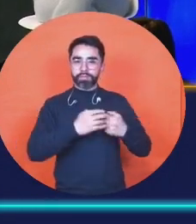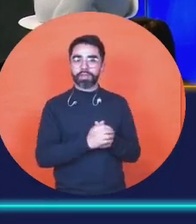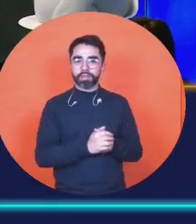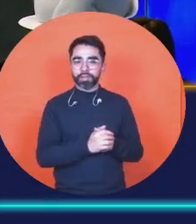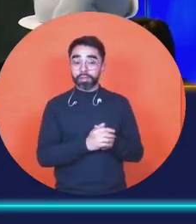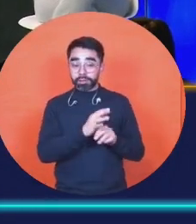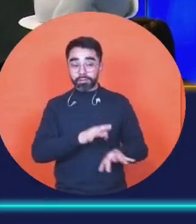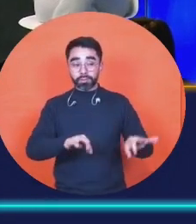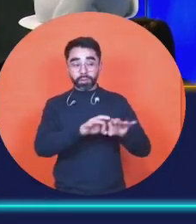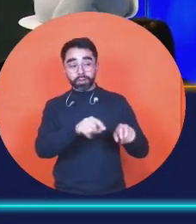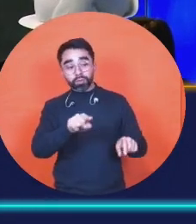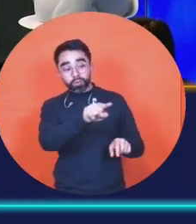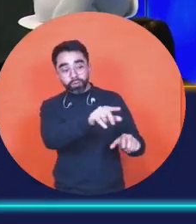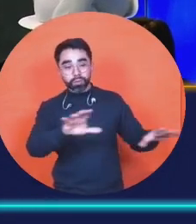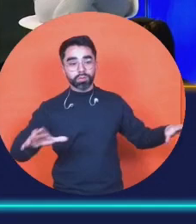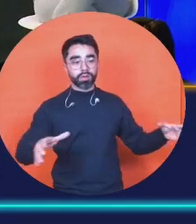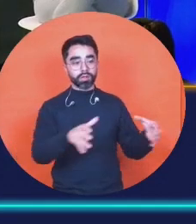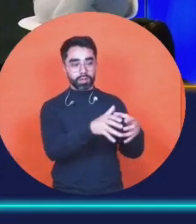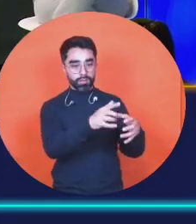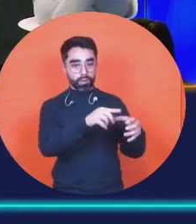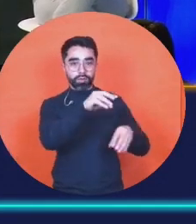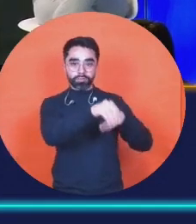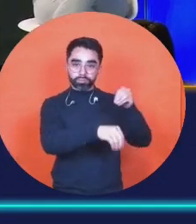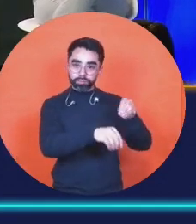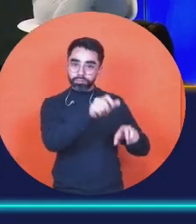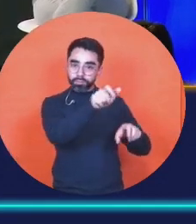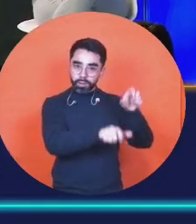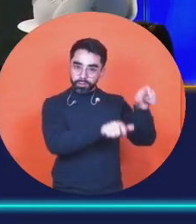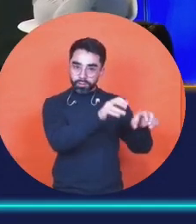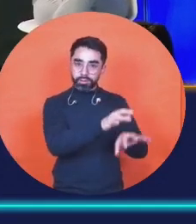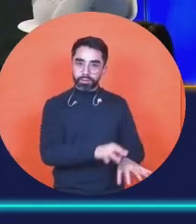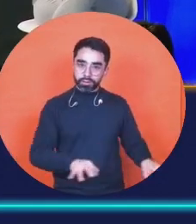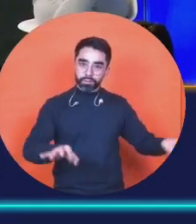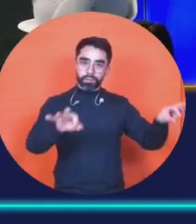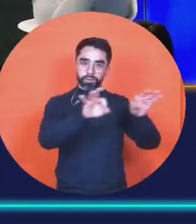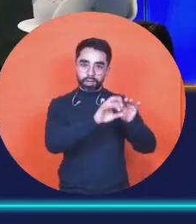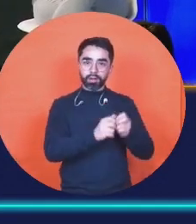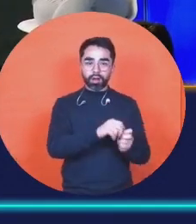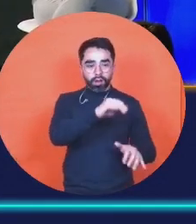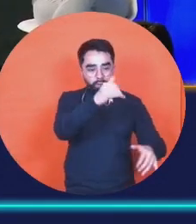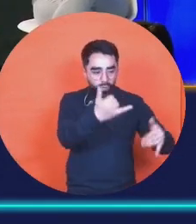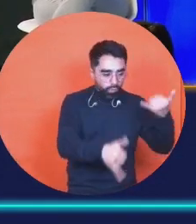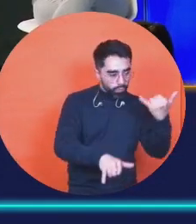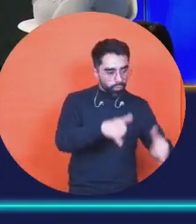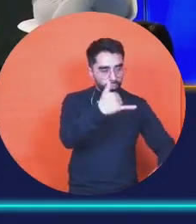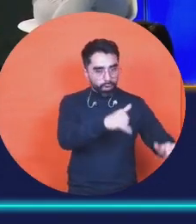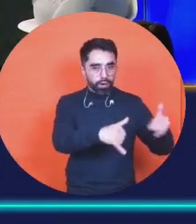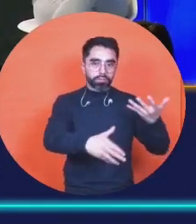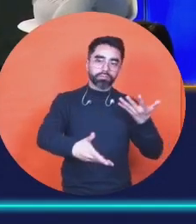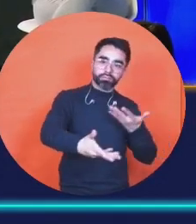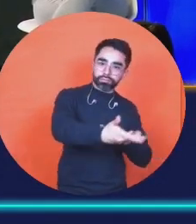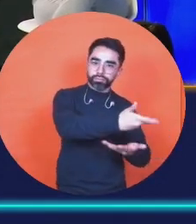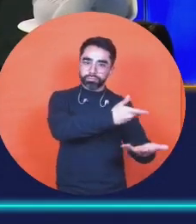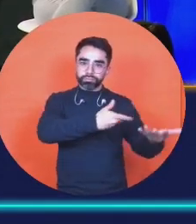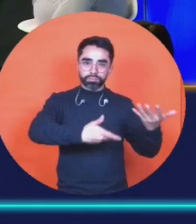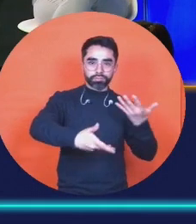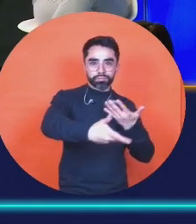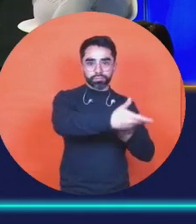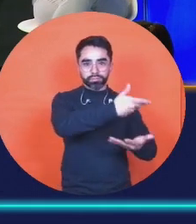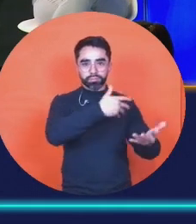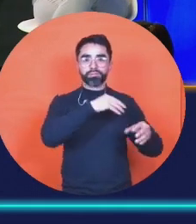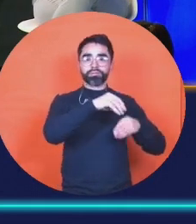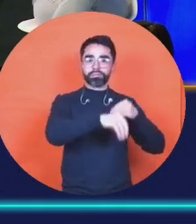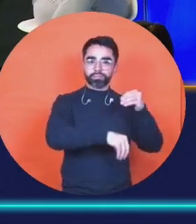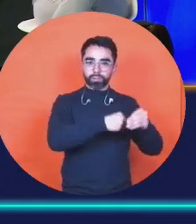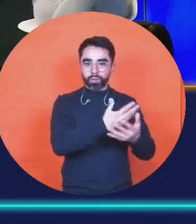equipo debe tener en cuenta que a veces hay que hacer huecos en la producción para abrirle el espacio a ese tipo de